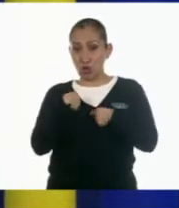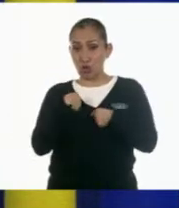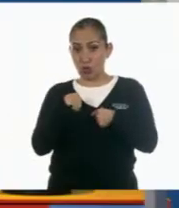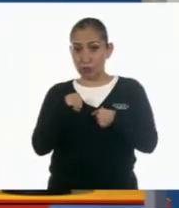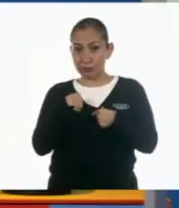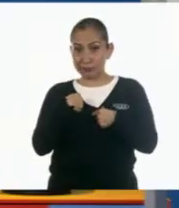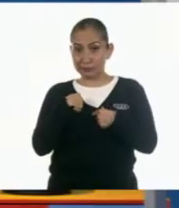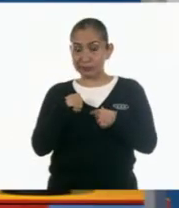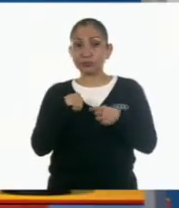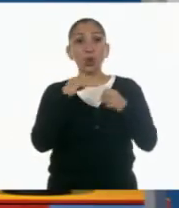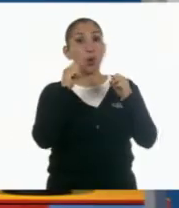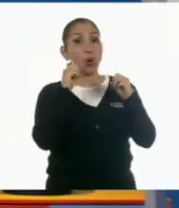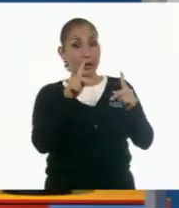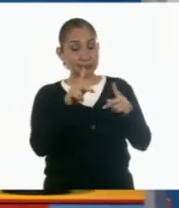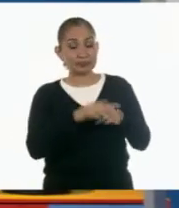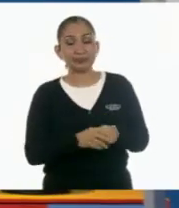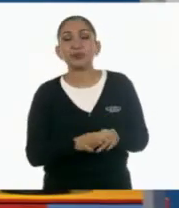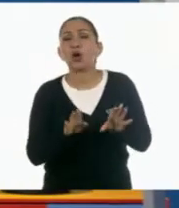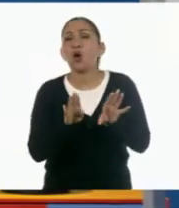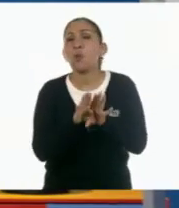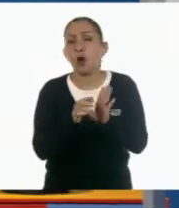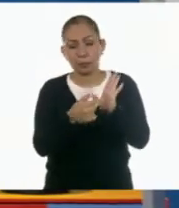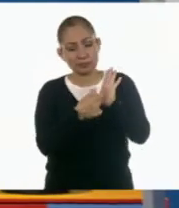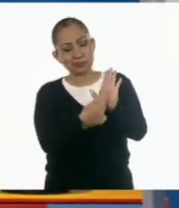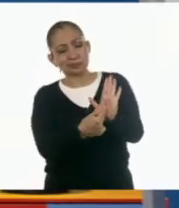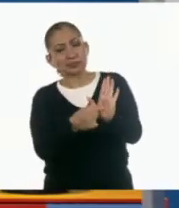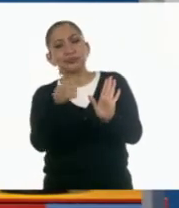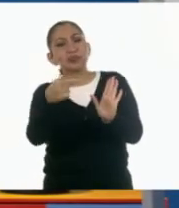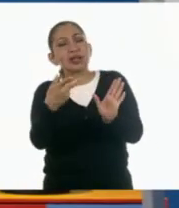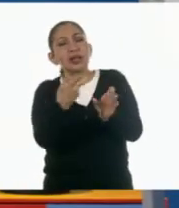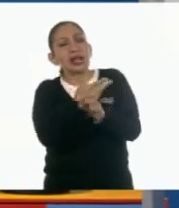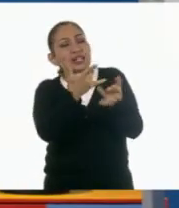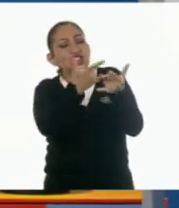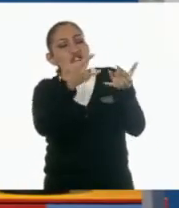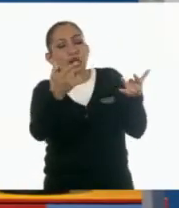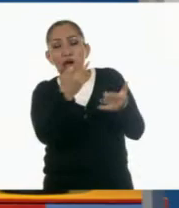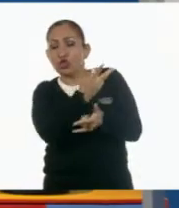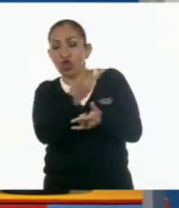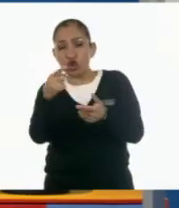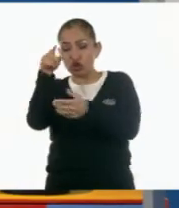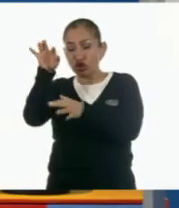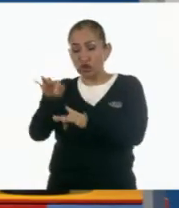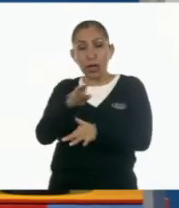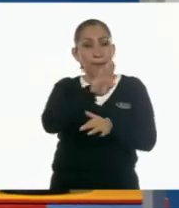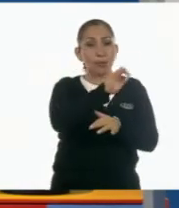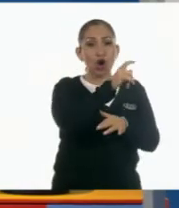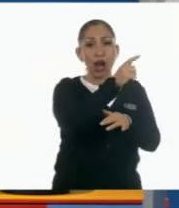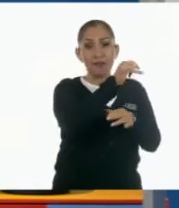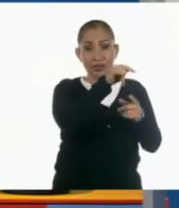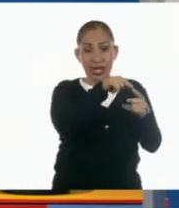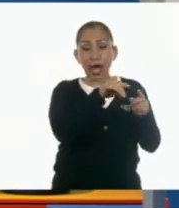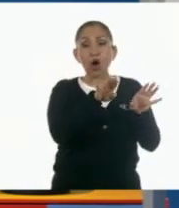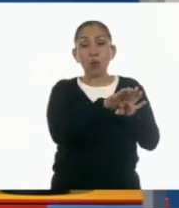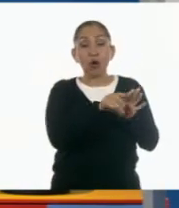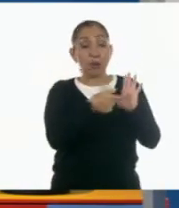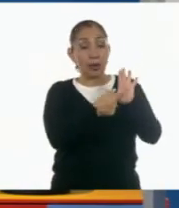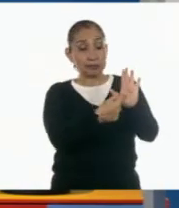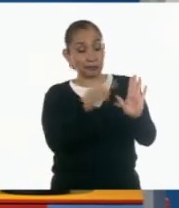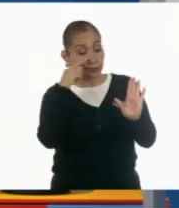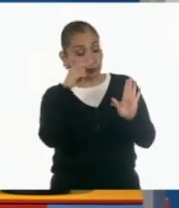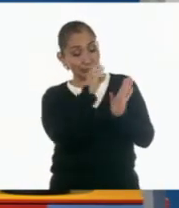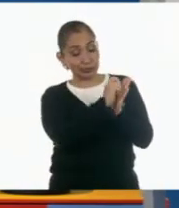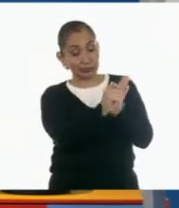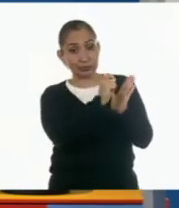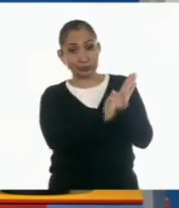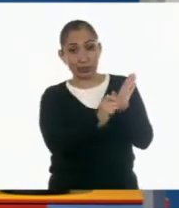Muy bien. ¿De qué manera se van a presentar los hechos en estos dos tipos de texto? En la biografía los vamos a